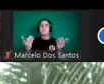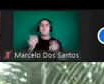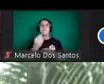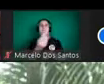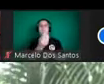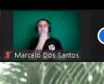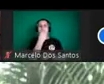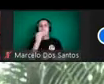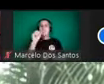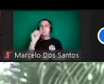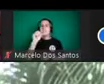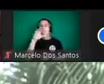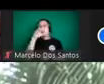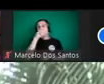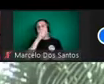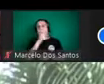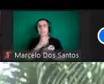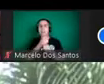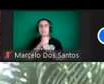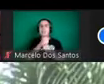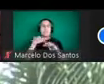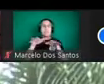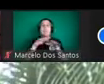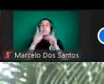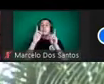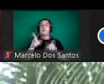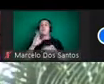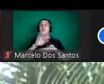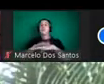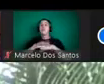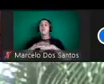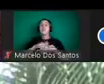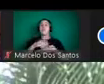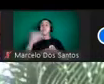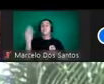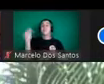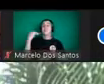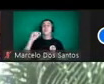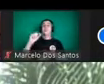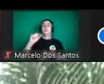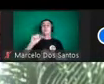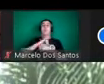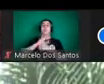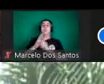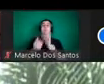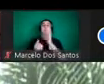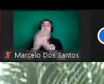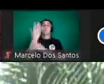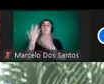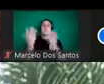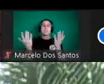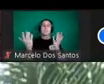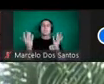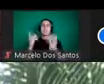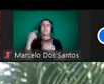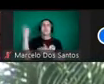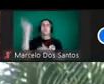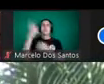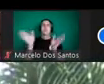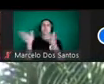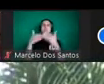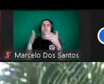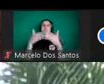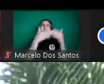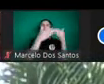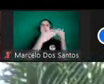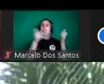cantidad de cierres que la situación sanitaria nos obligó a tener. Otro aspecto súper importante a tener